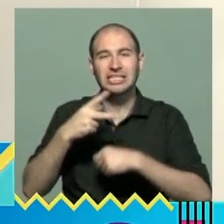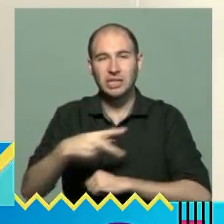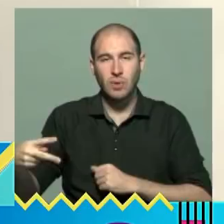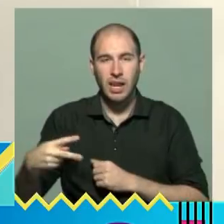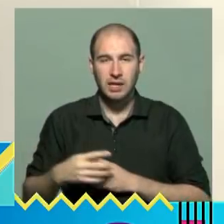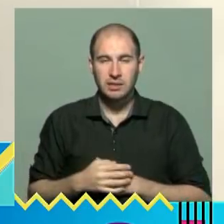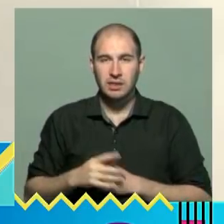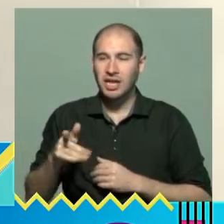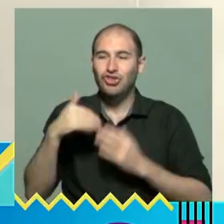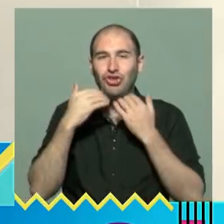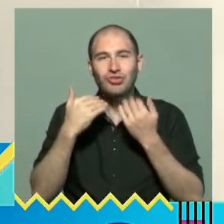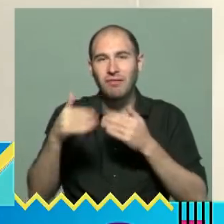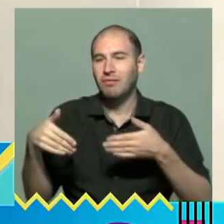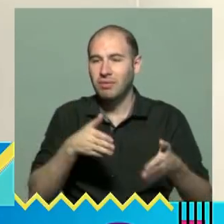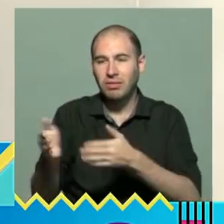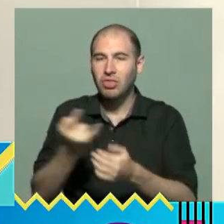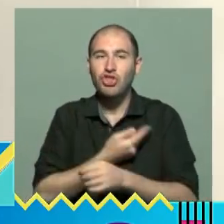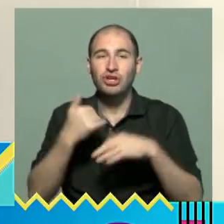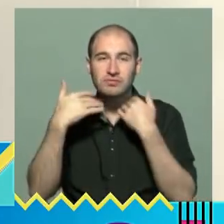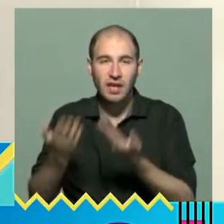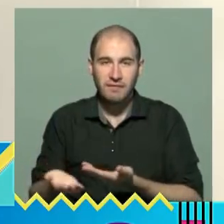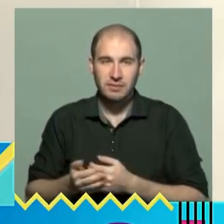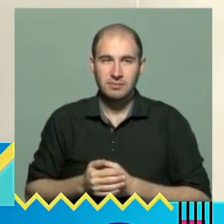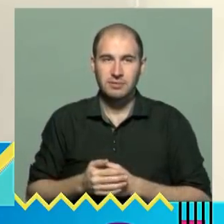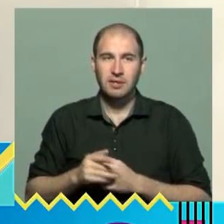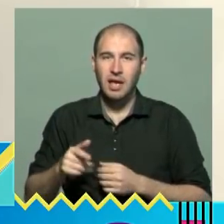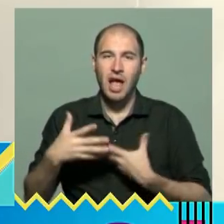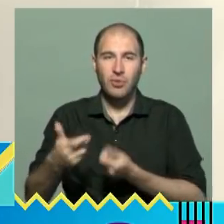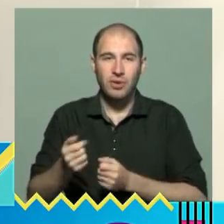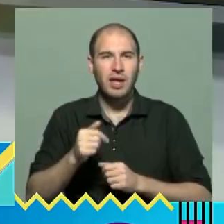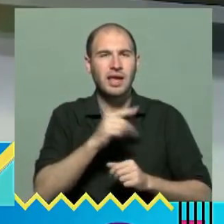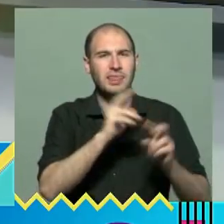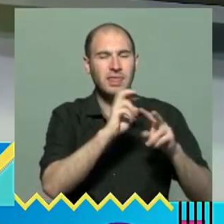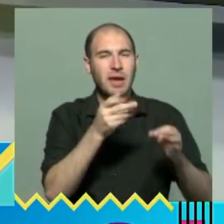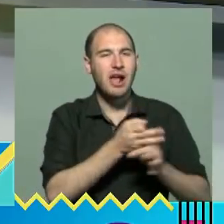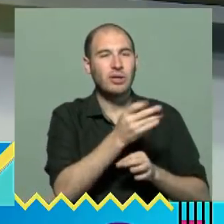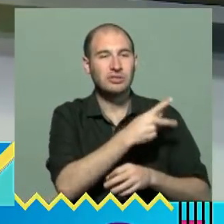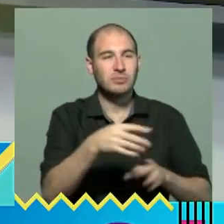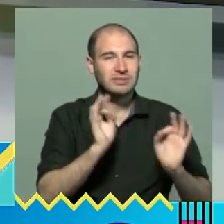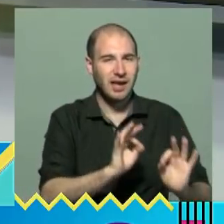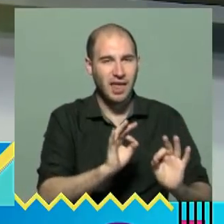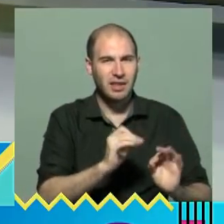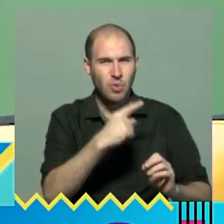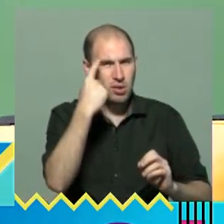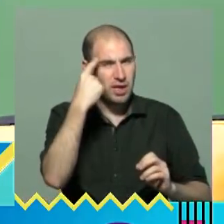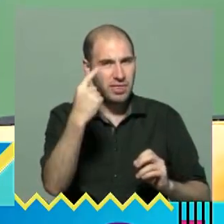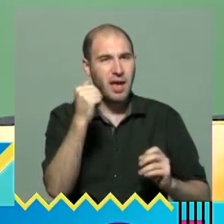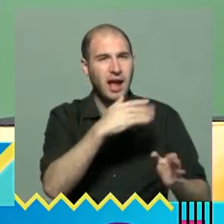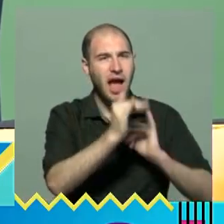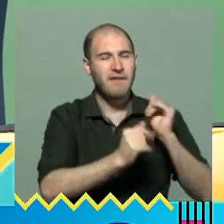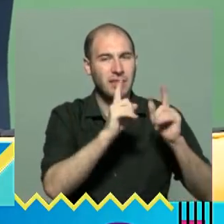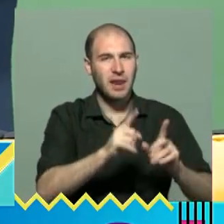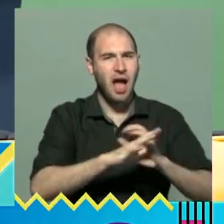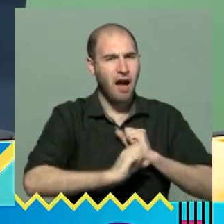sexuales y no saben hacia dónde ir. No existe una contención. Y en ese aspecto de educación sexual integral, ¿consideran que hay que hablar